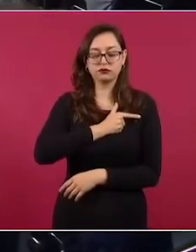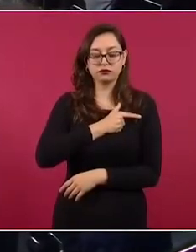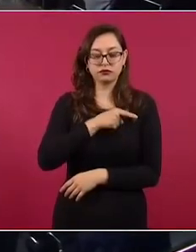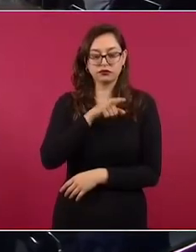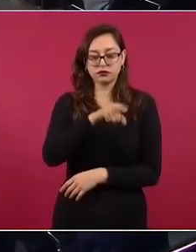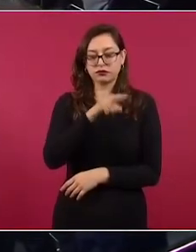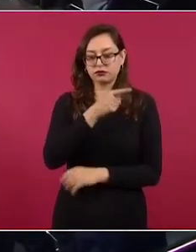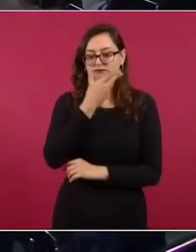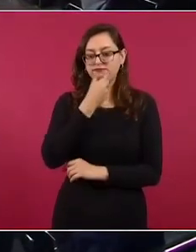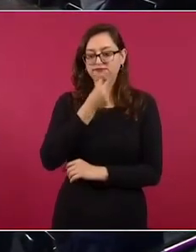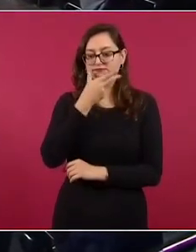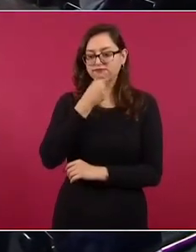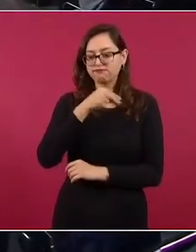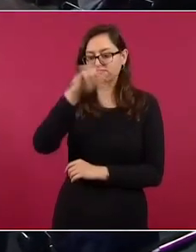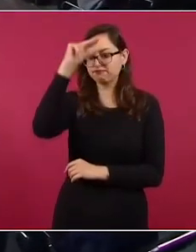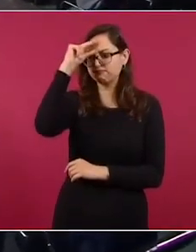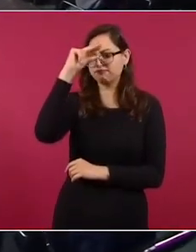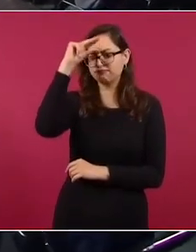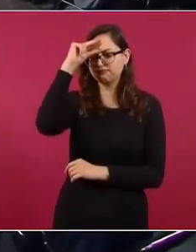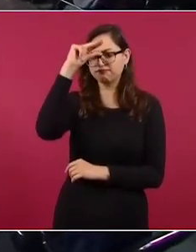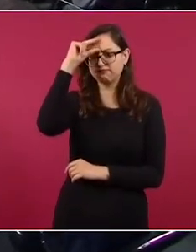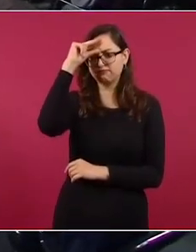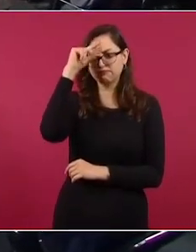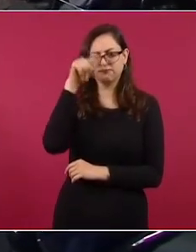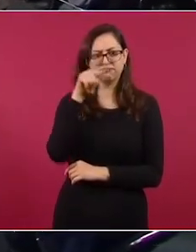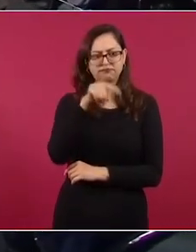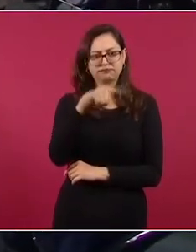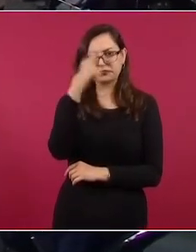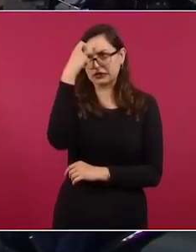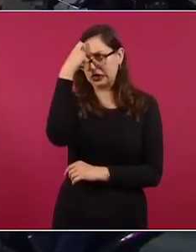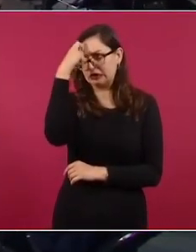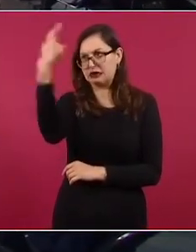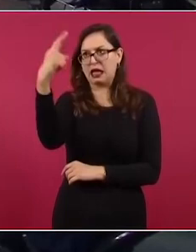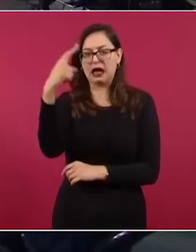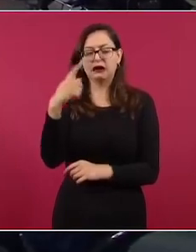pensador crítico, creativo,